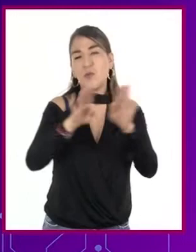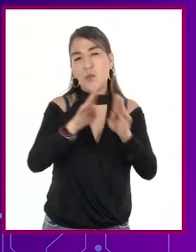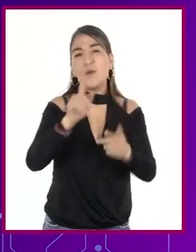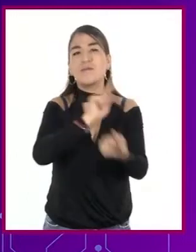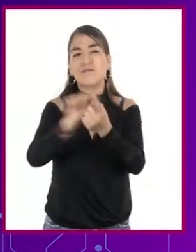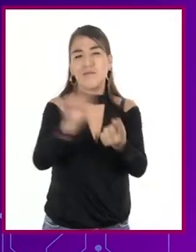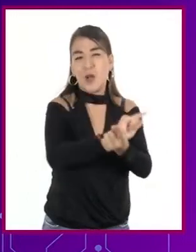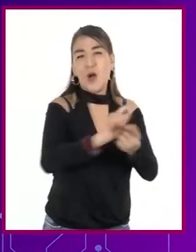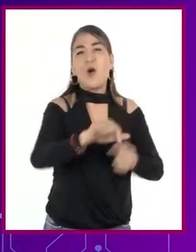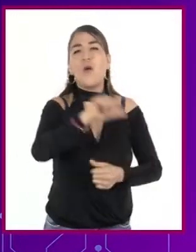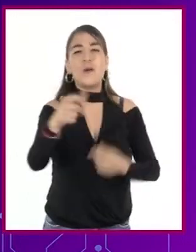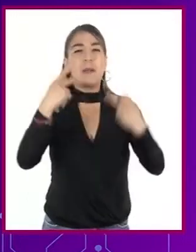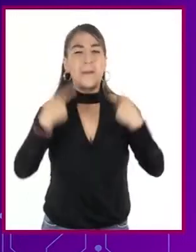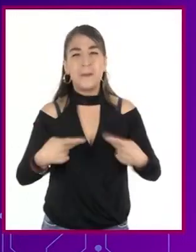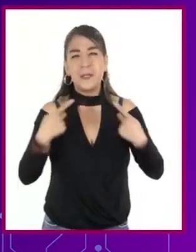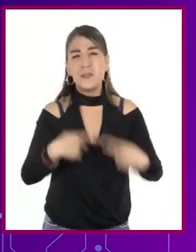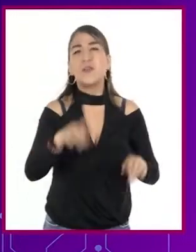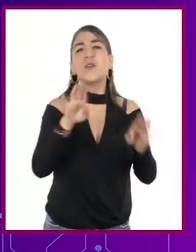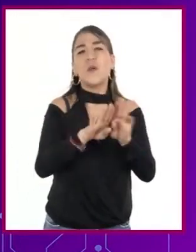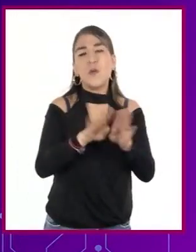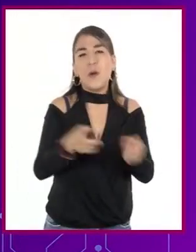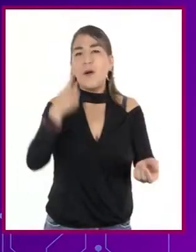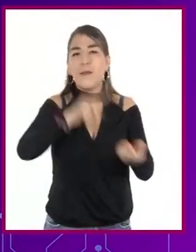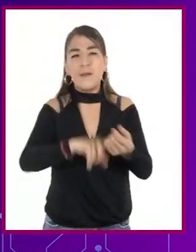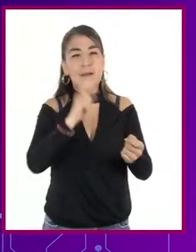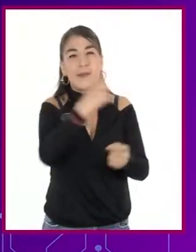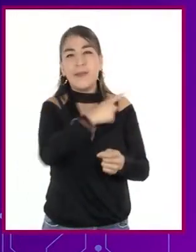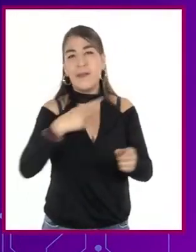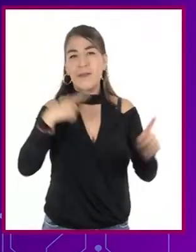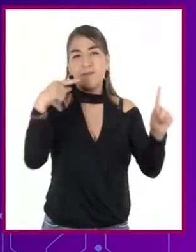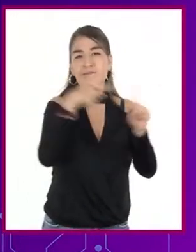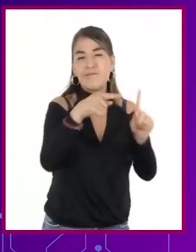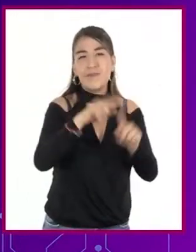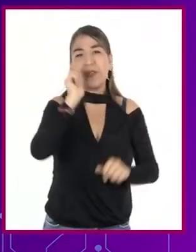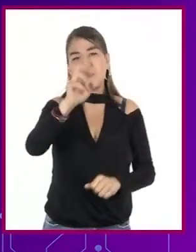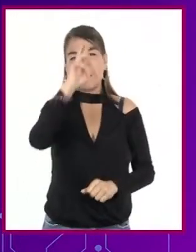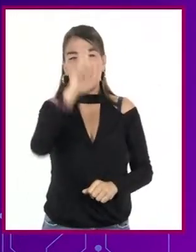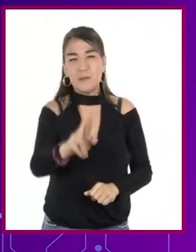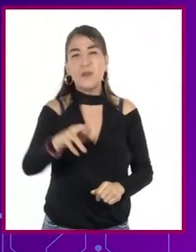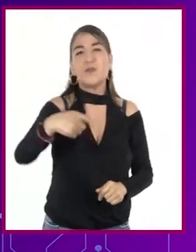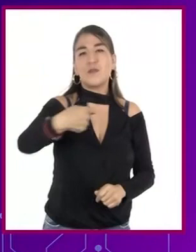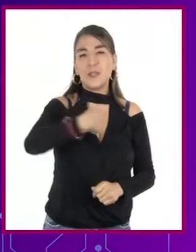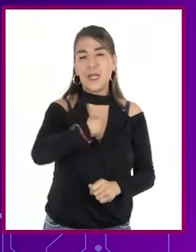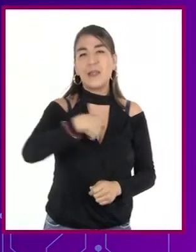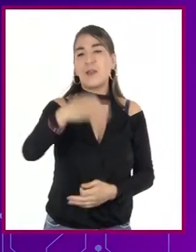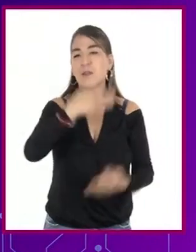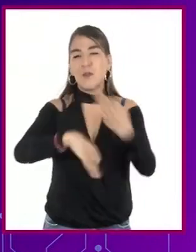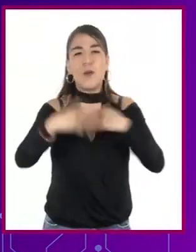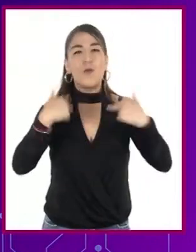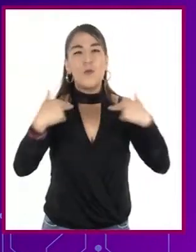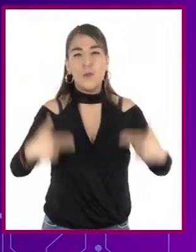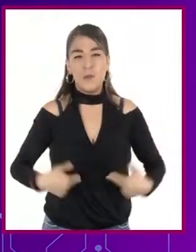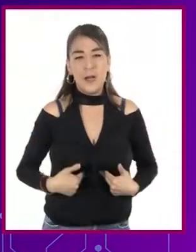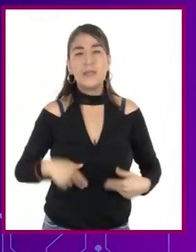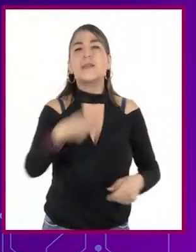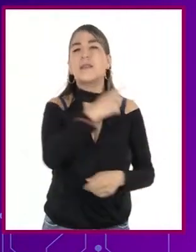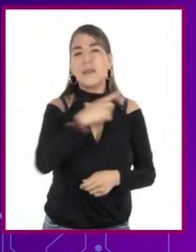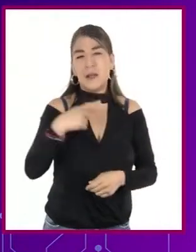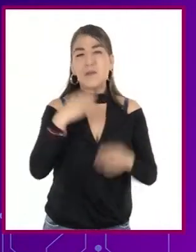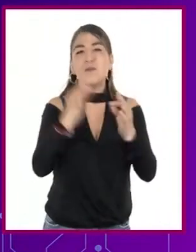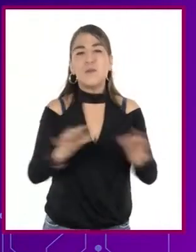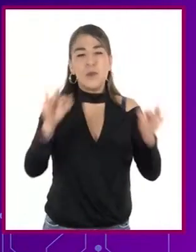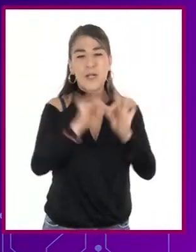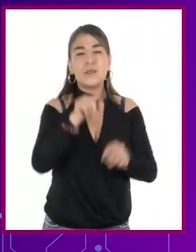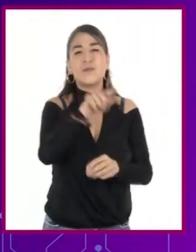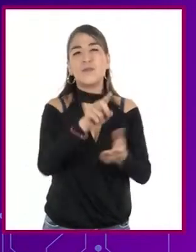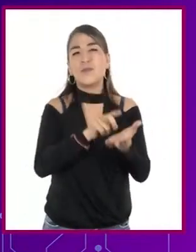demás. Estas relaciones deben estar marcadas por el respeto a la dignidad humana. Es importante tener presentes los